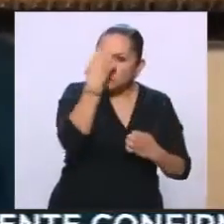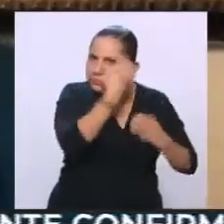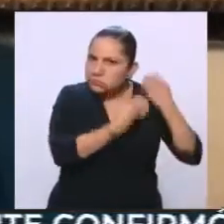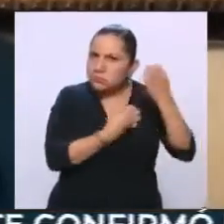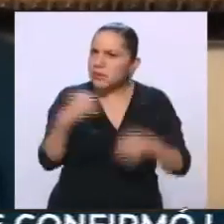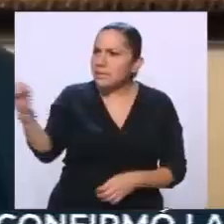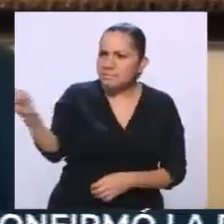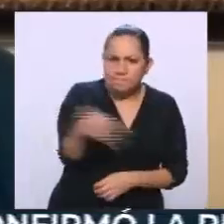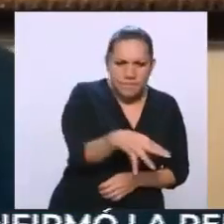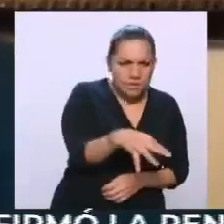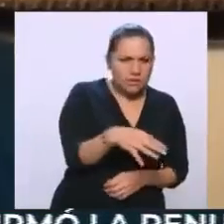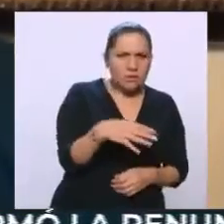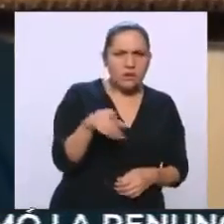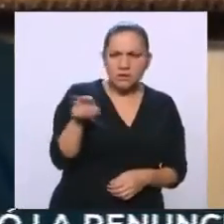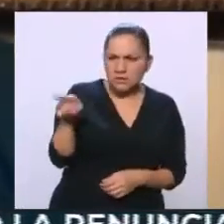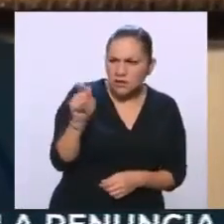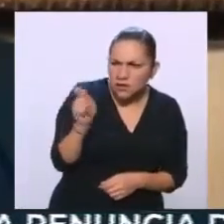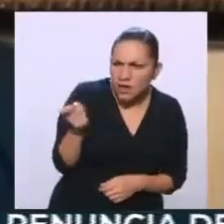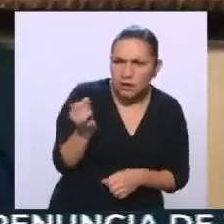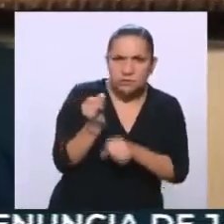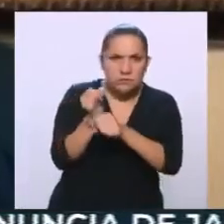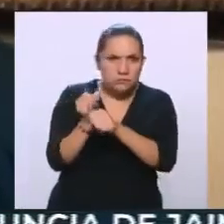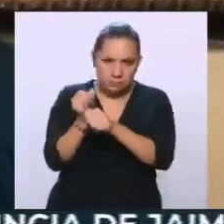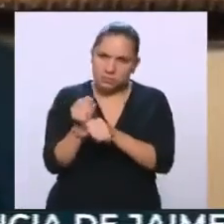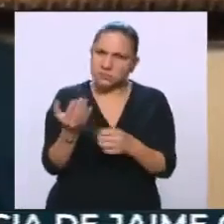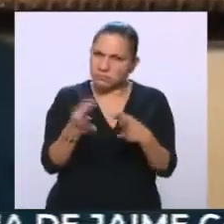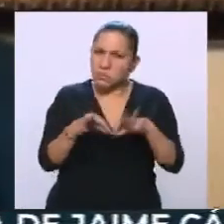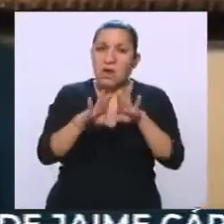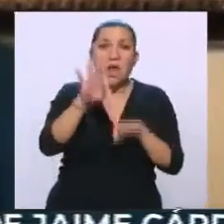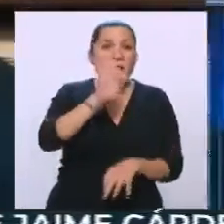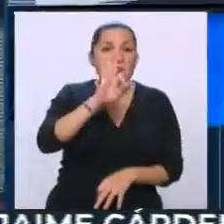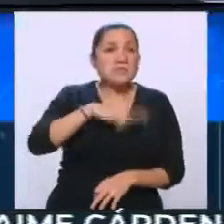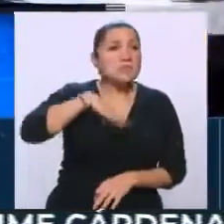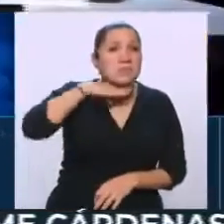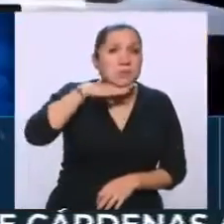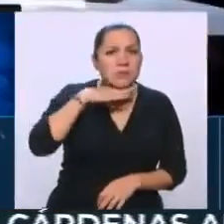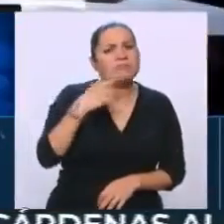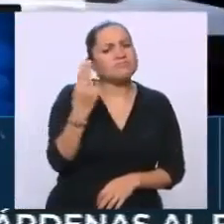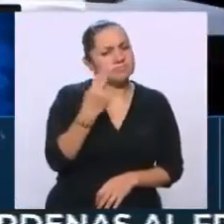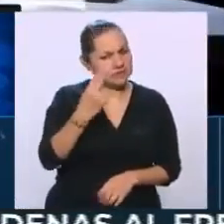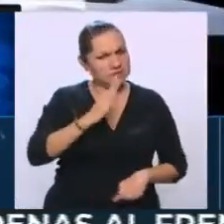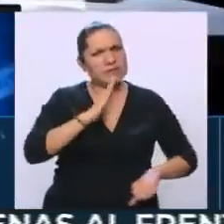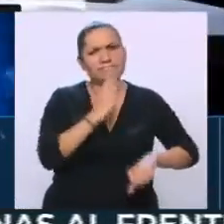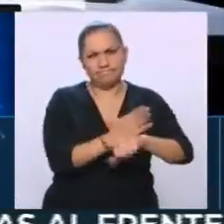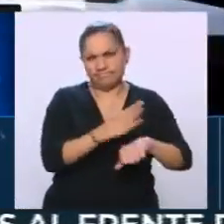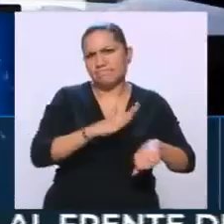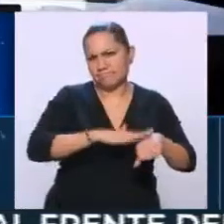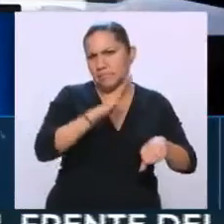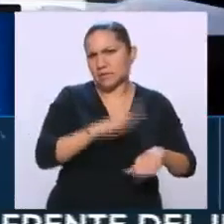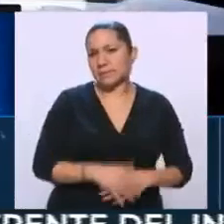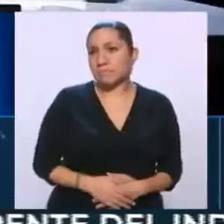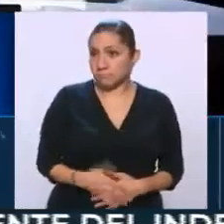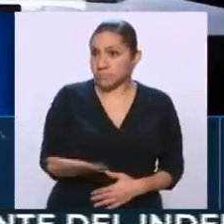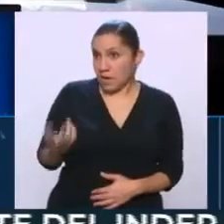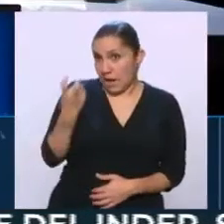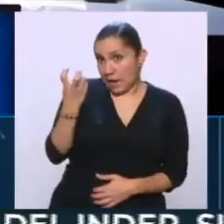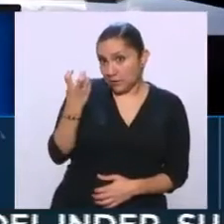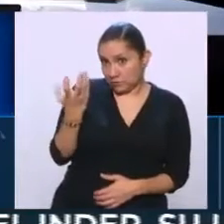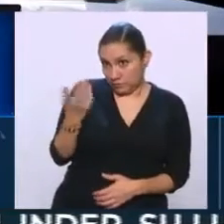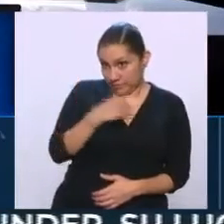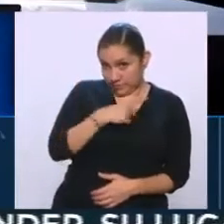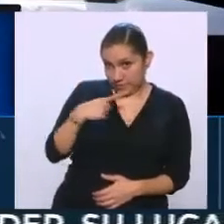debe de haber, en mi opinión, sanciones mucho más fuertes. ¿Pero eso compete a las instituciones bancarias, ¿no? O sea, autorregularse